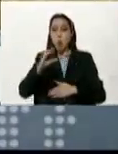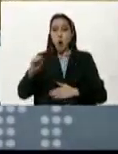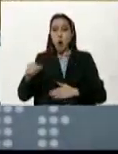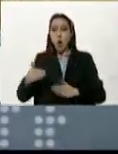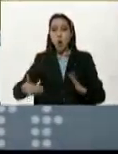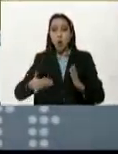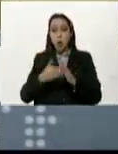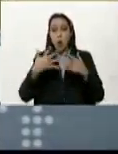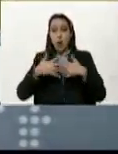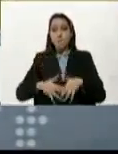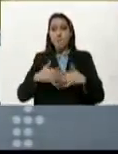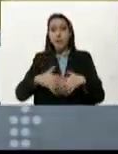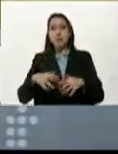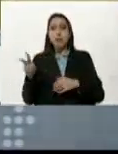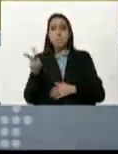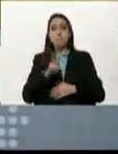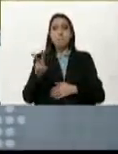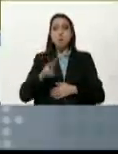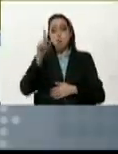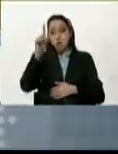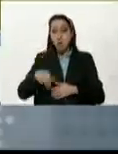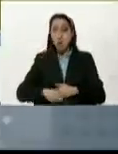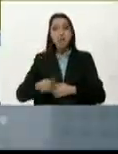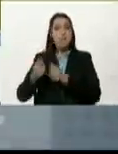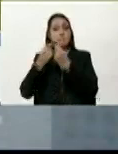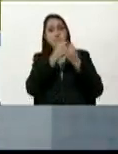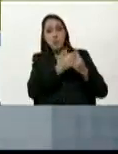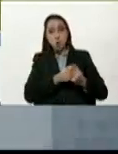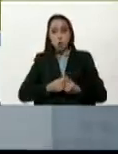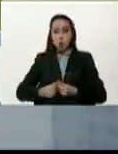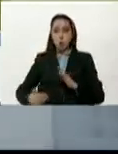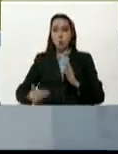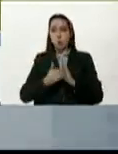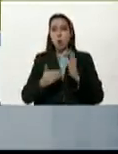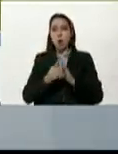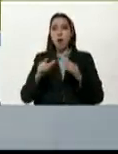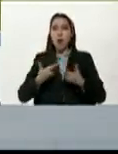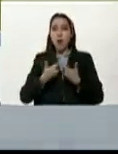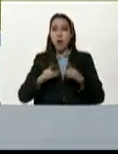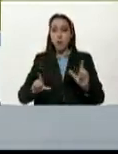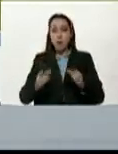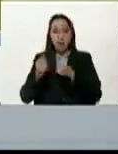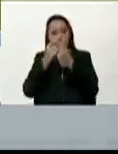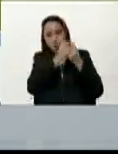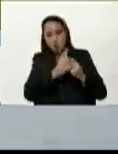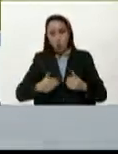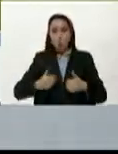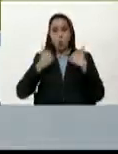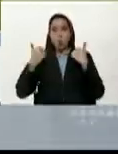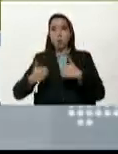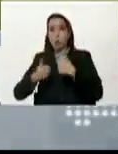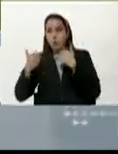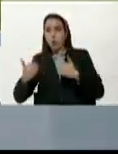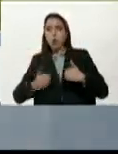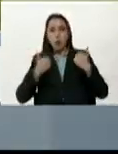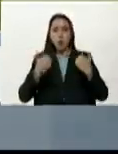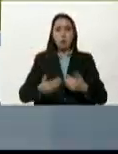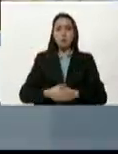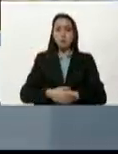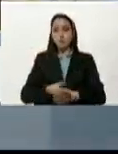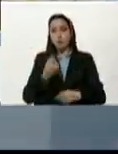las empresas venezolanas contra el comercio contra la libertad económica contra la libertad de comercio